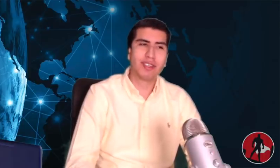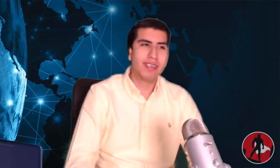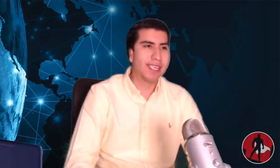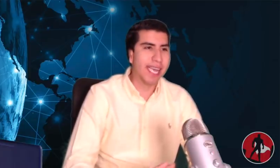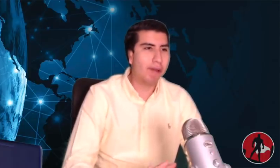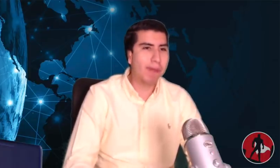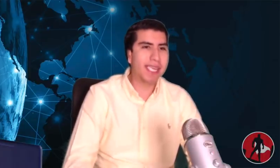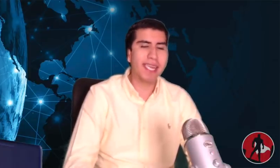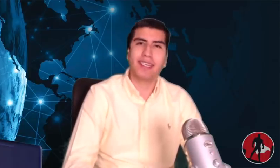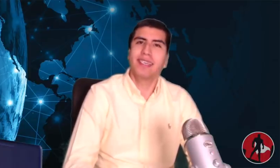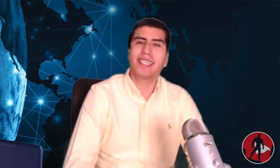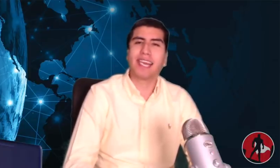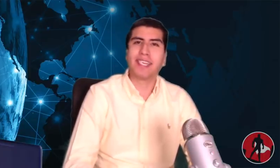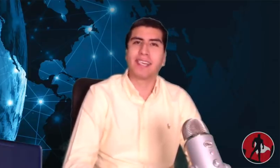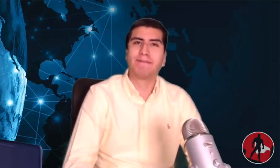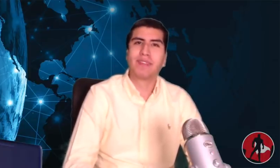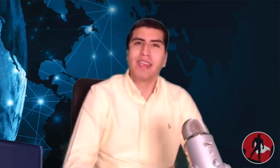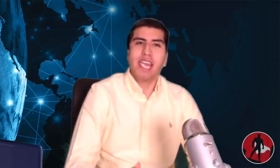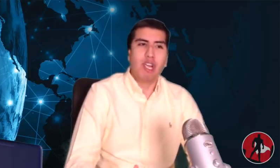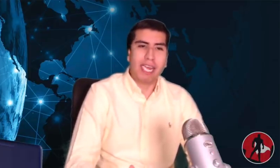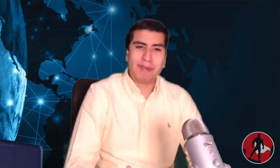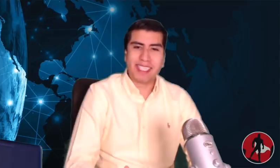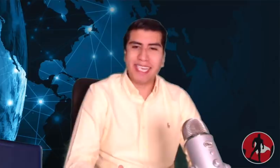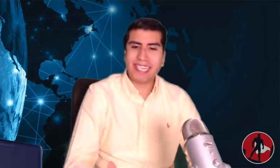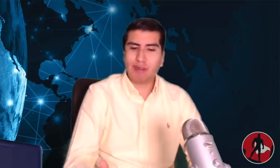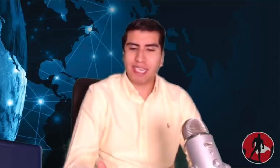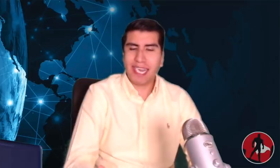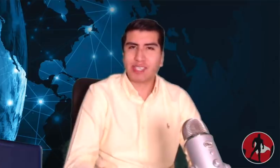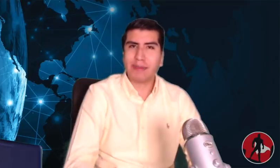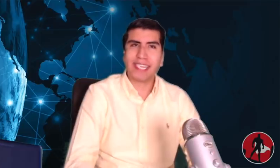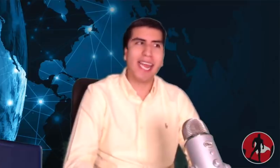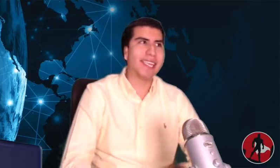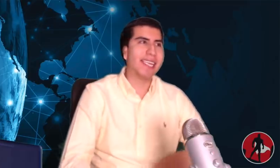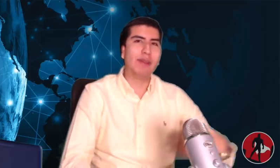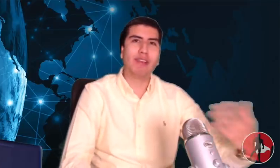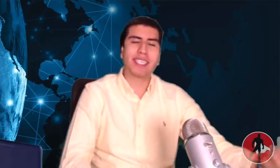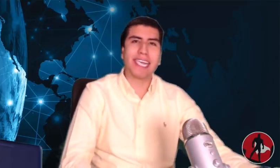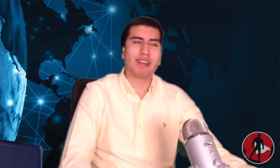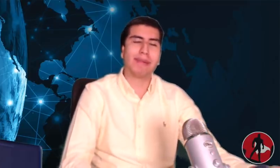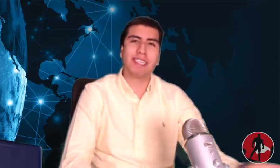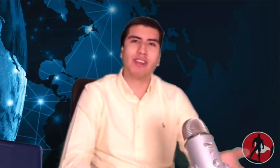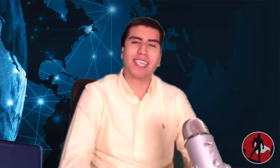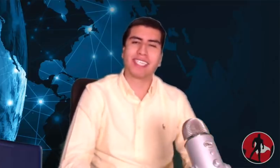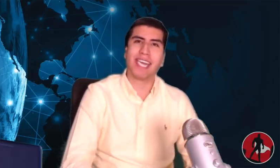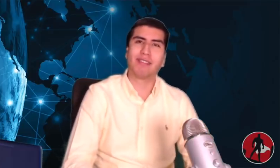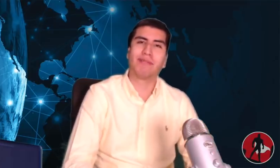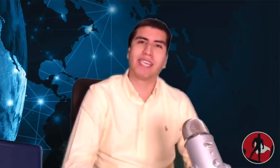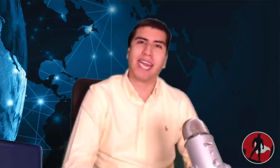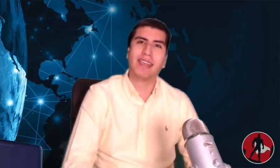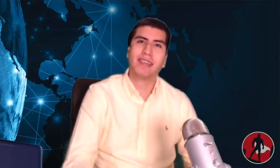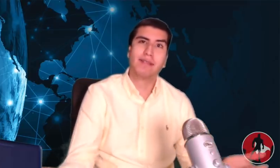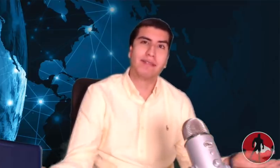estados y que no puede intervenir. El presidente los deja su libertad y luego dicen que los abandona el